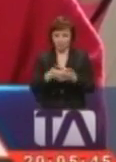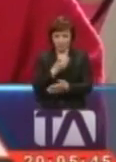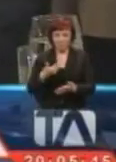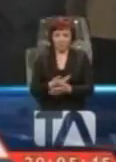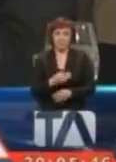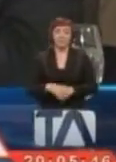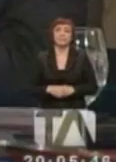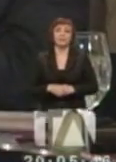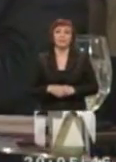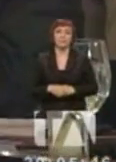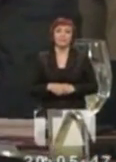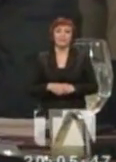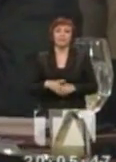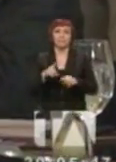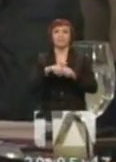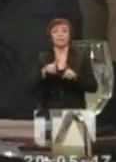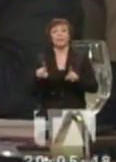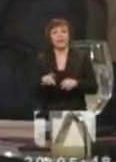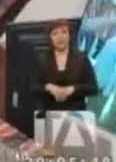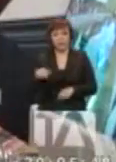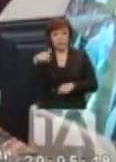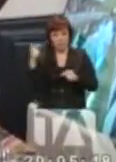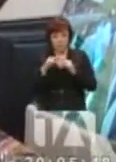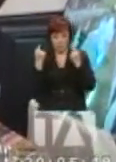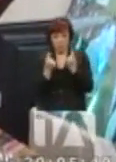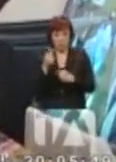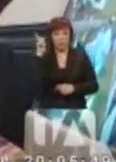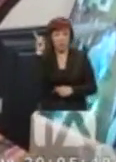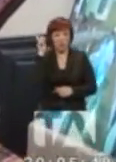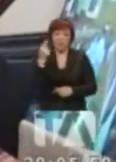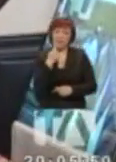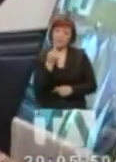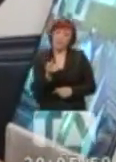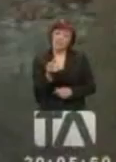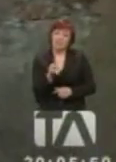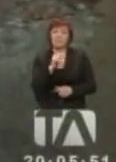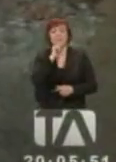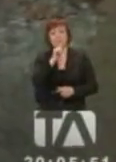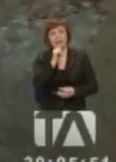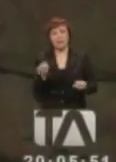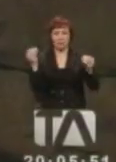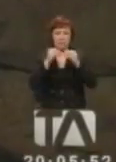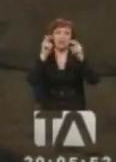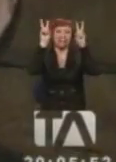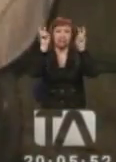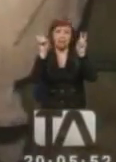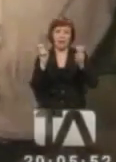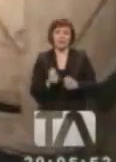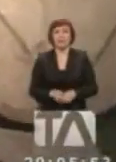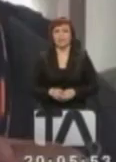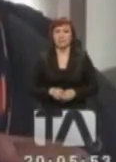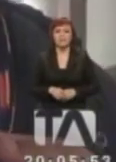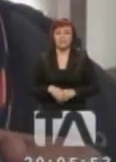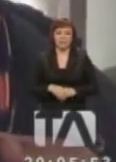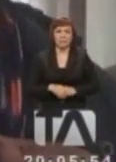positivo, digamos. Pero para Carlos Pérez de la Ecua Runari, estos nada más son caramelos. Lo de fondo es la minería y terminar con el